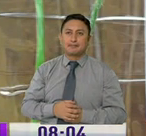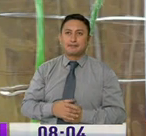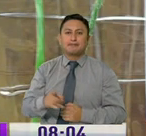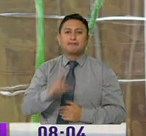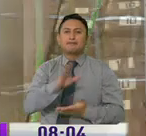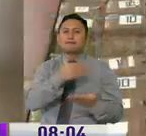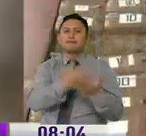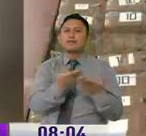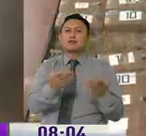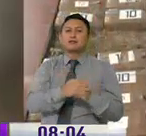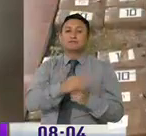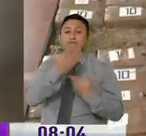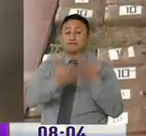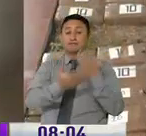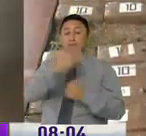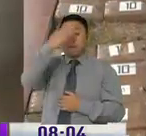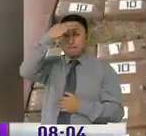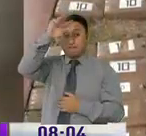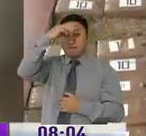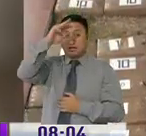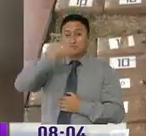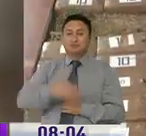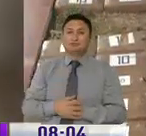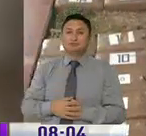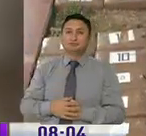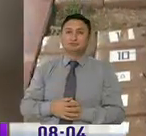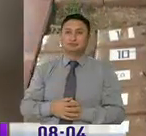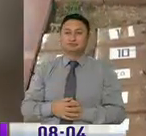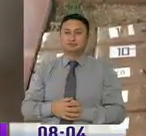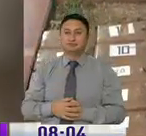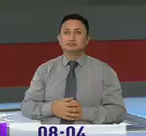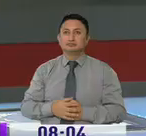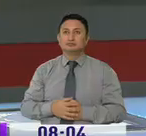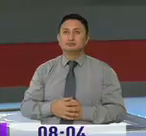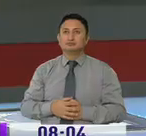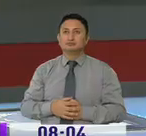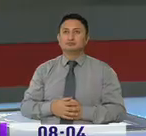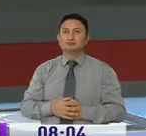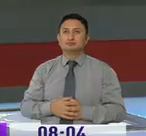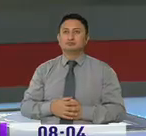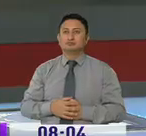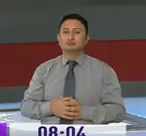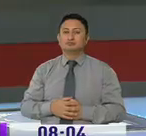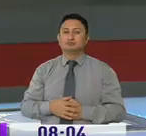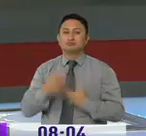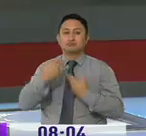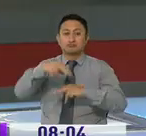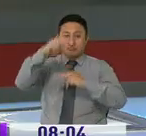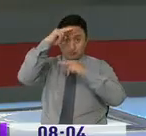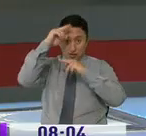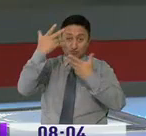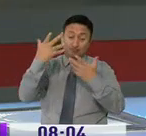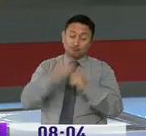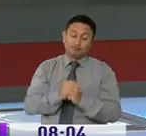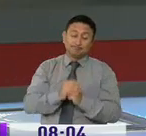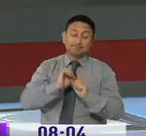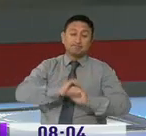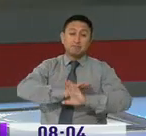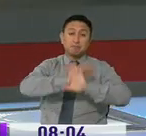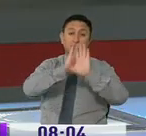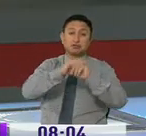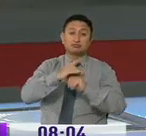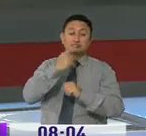final del cargamento sería México, informó Iván Casamen. Noticias lamentables. Esta madrugada un hombre